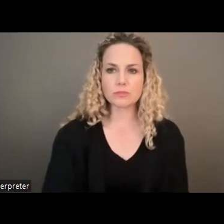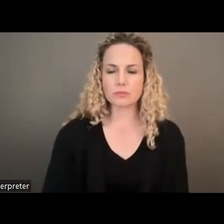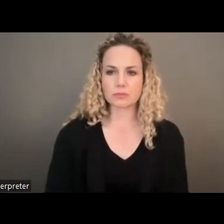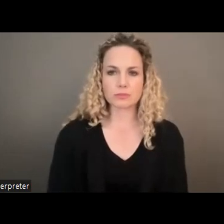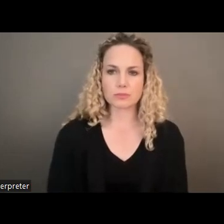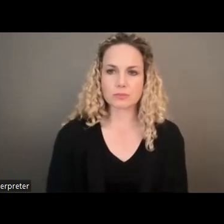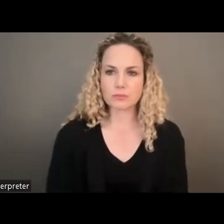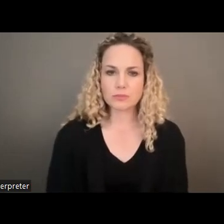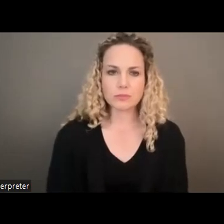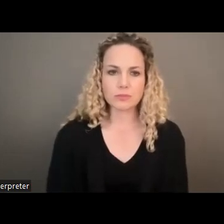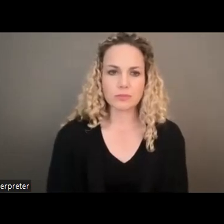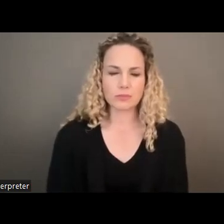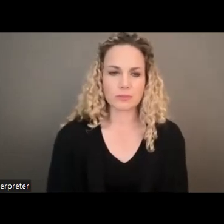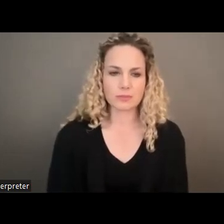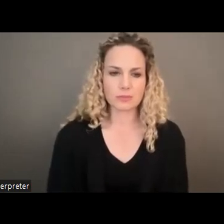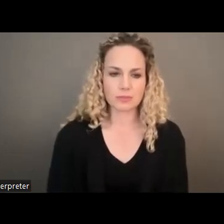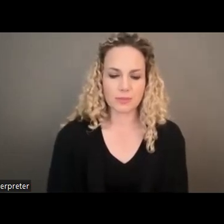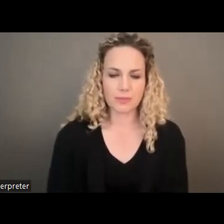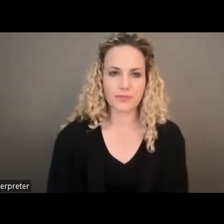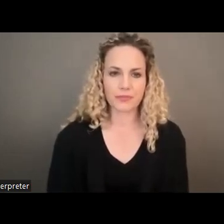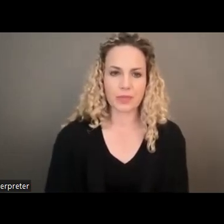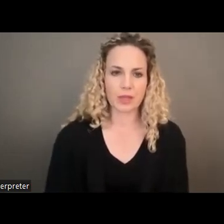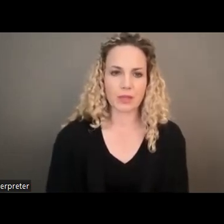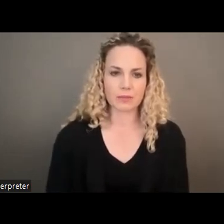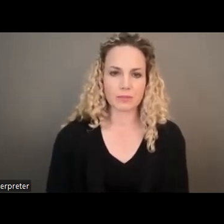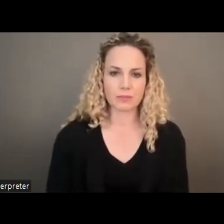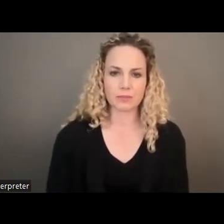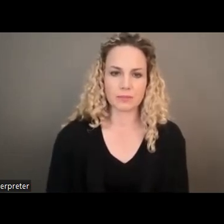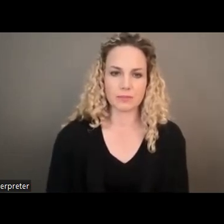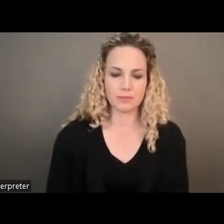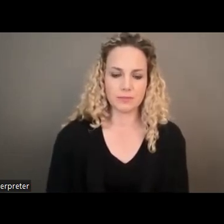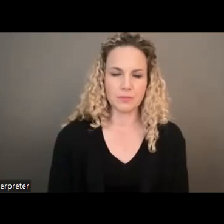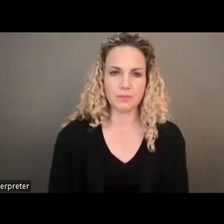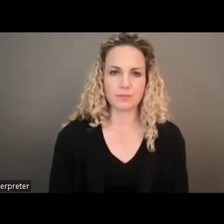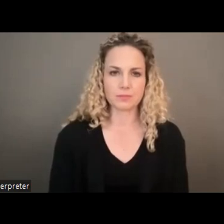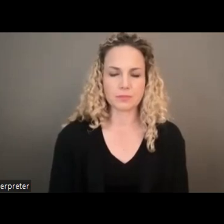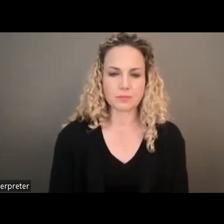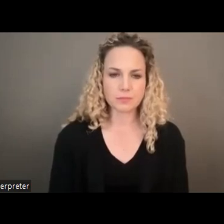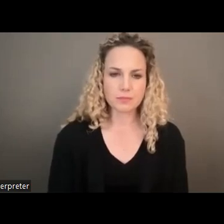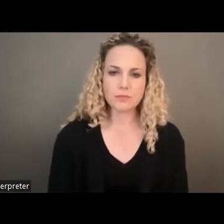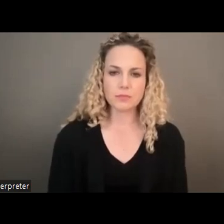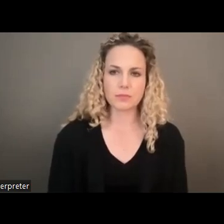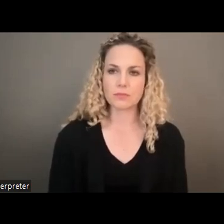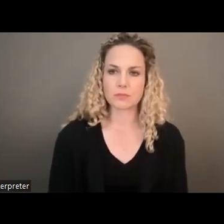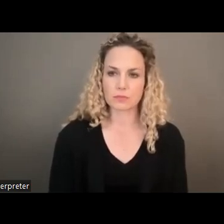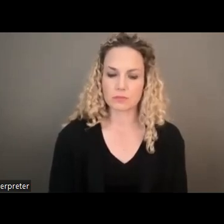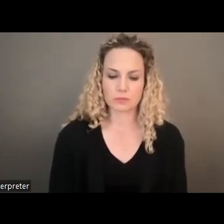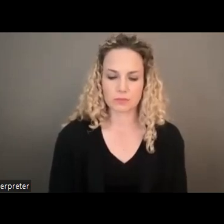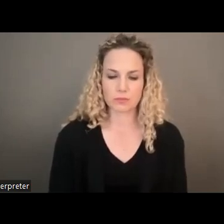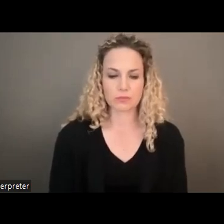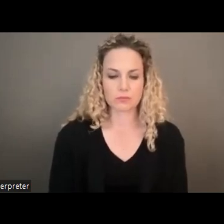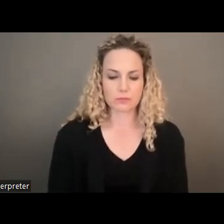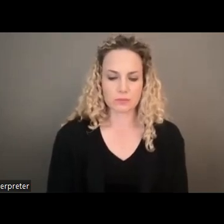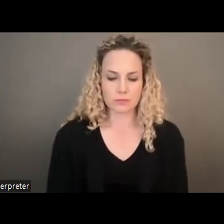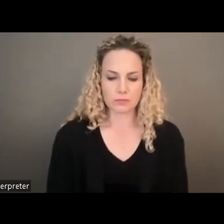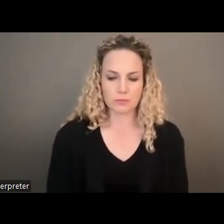computadora portátil o de escritorio, una vez que hayamos terminado con este anuncio, verá un globo terráqueo en la parte de abajo